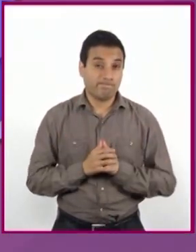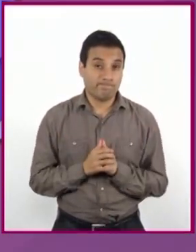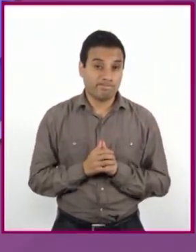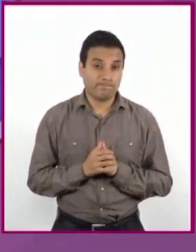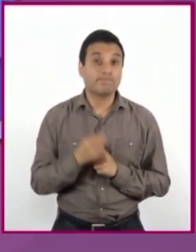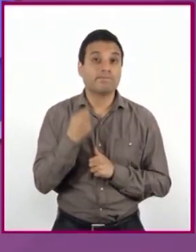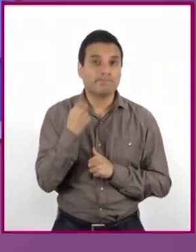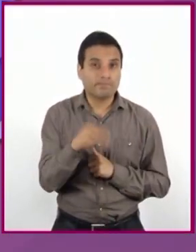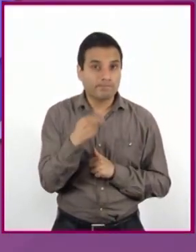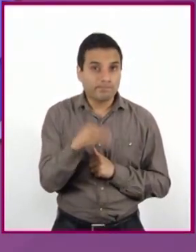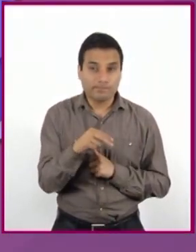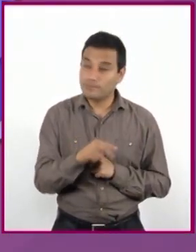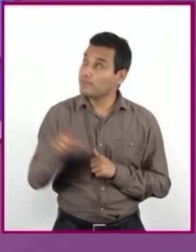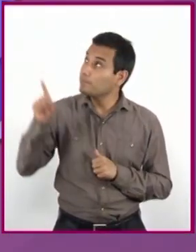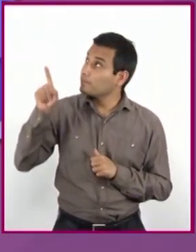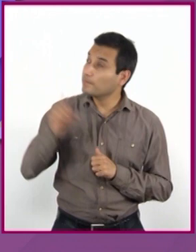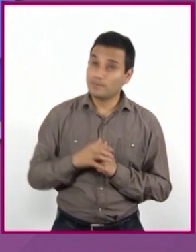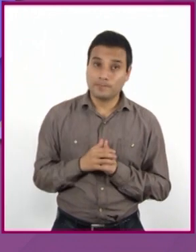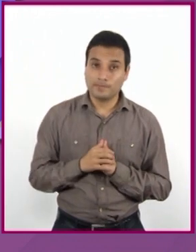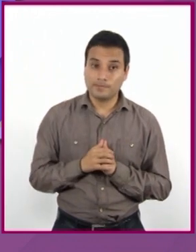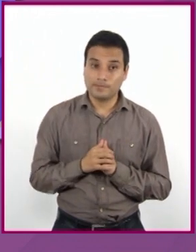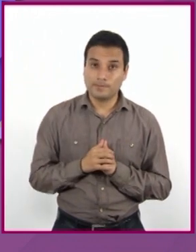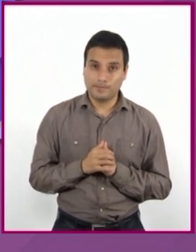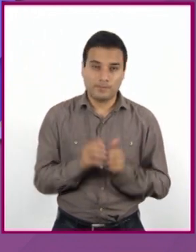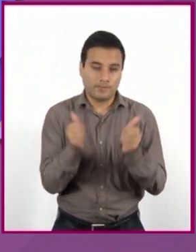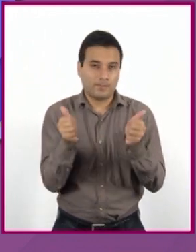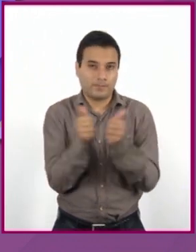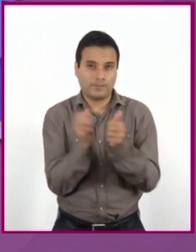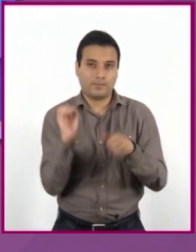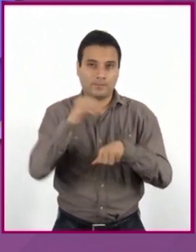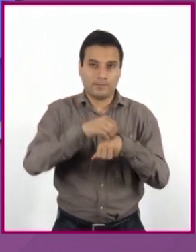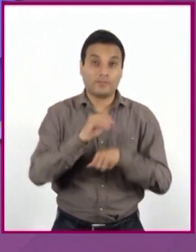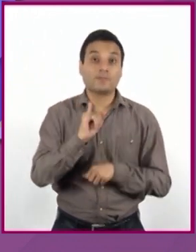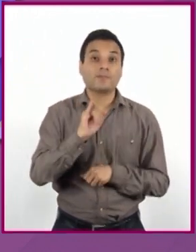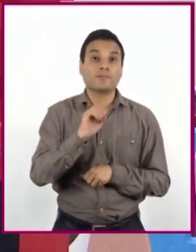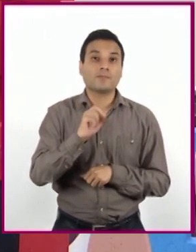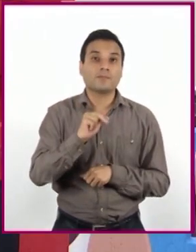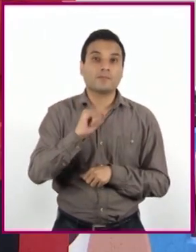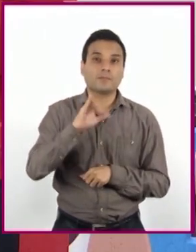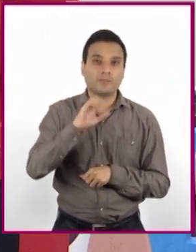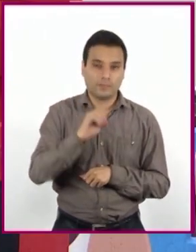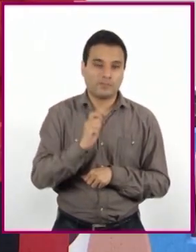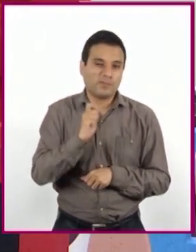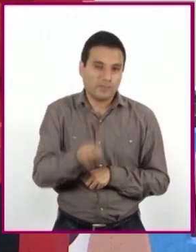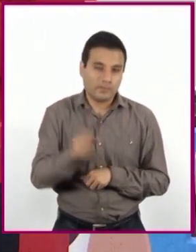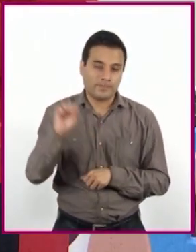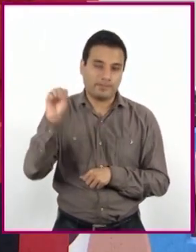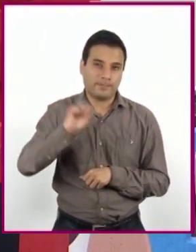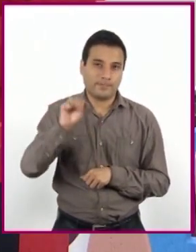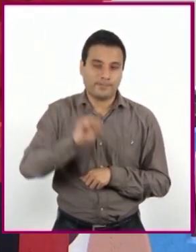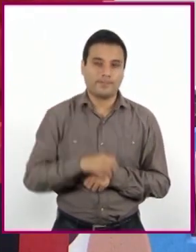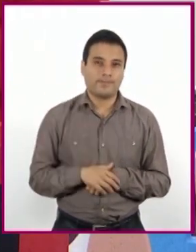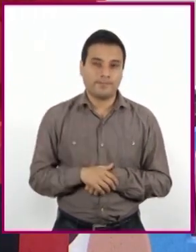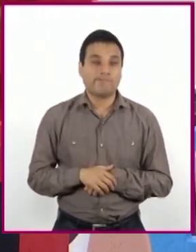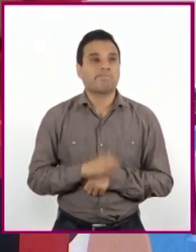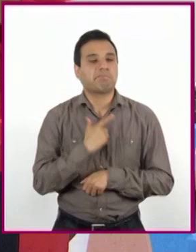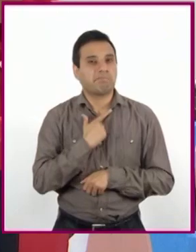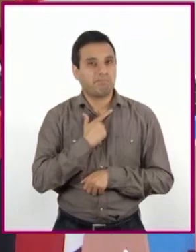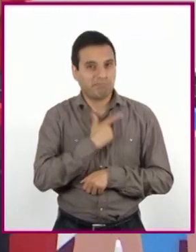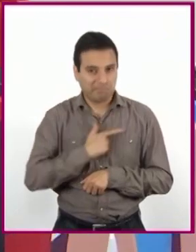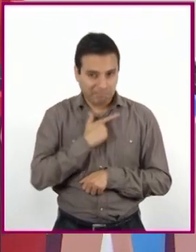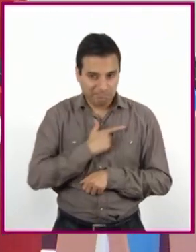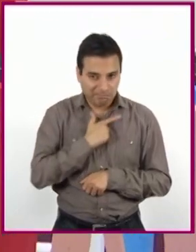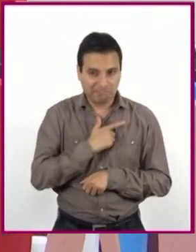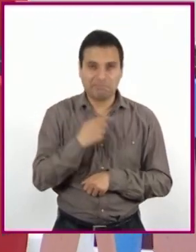se llama fluoruro de calcio, compuesto iónico que es una sal. Eso me encanta, descubrir los nombres y